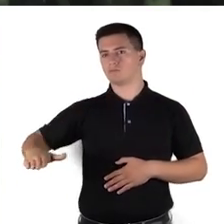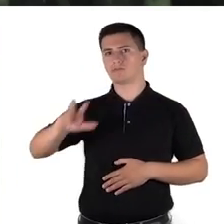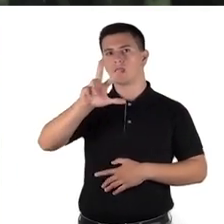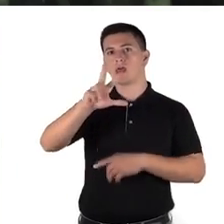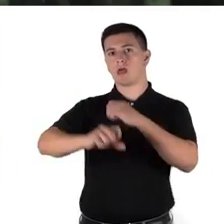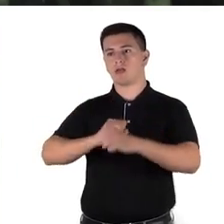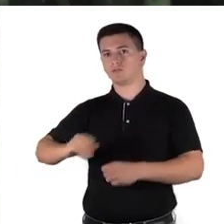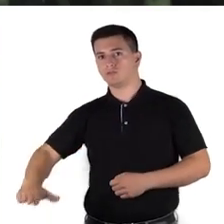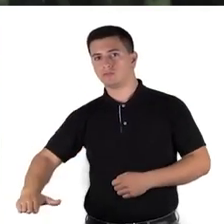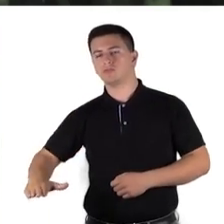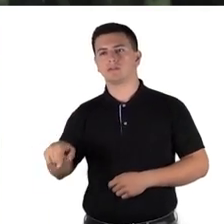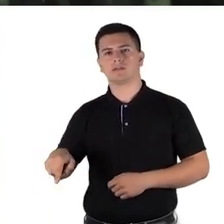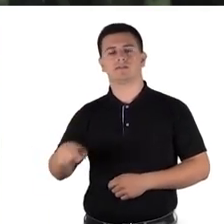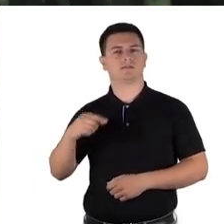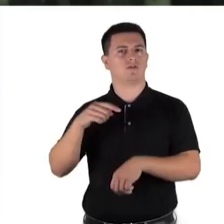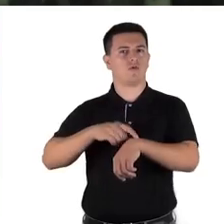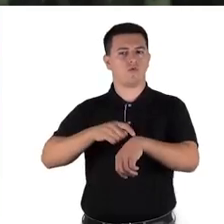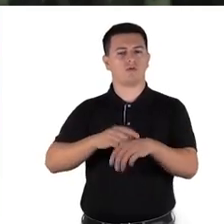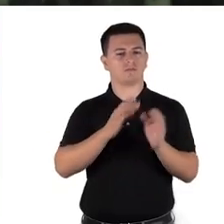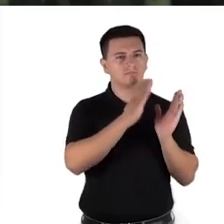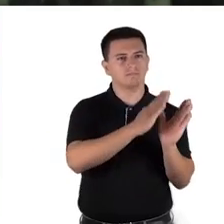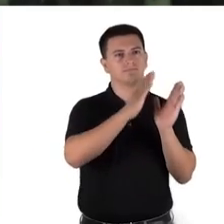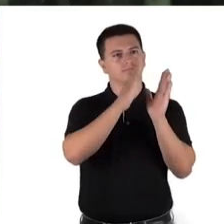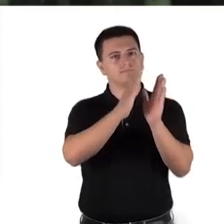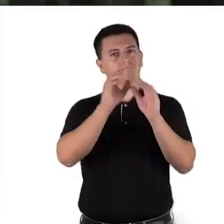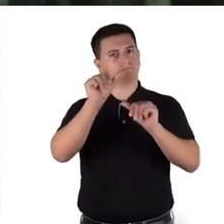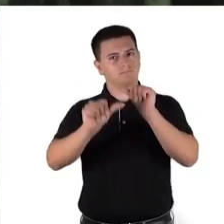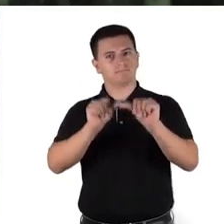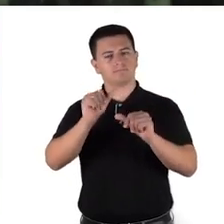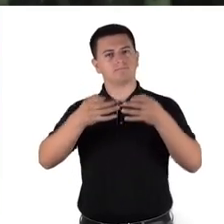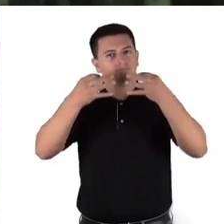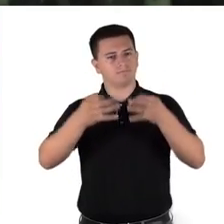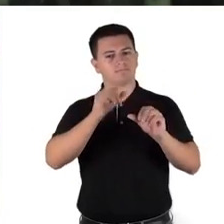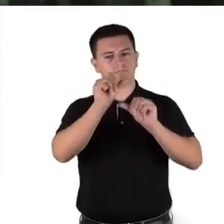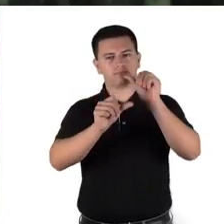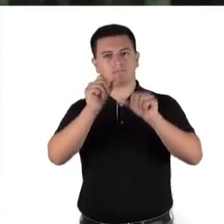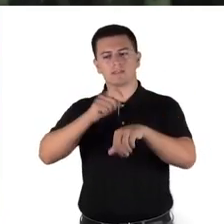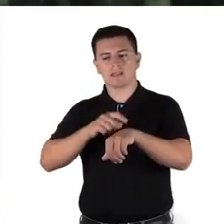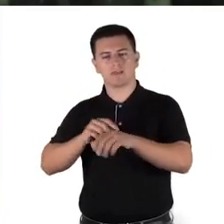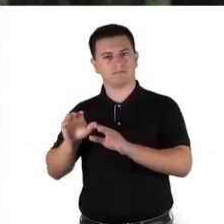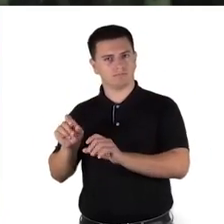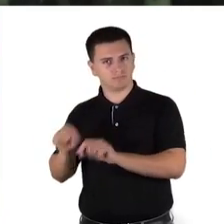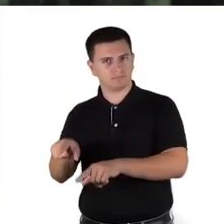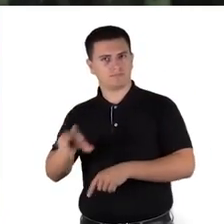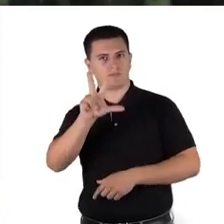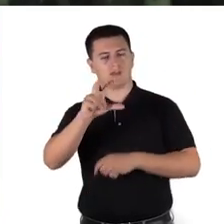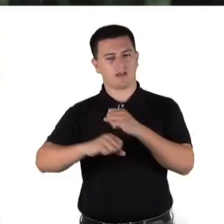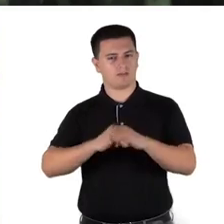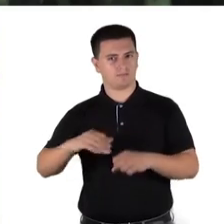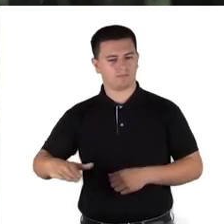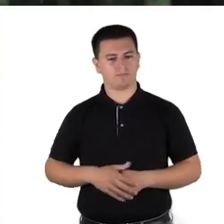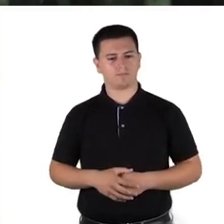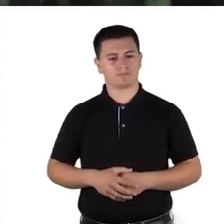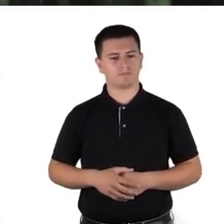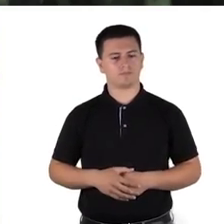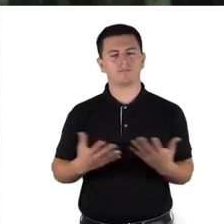estructuradas. Pero más allá de eso, un niño que tiene 3, 4 años sí debería tener como horarios más concretos y específicos para organizar un